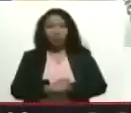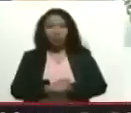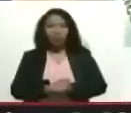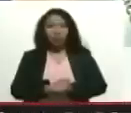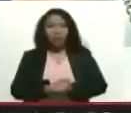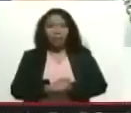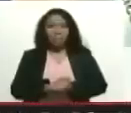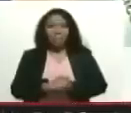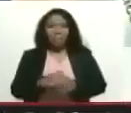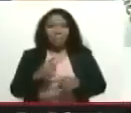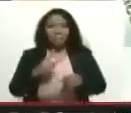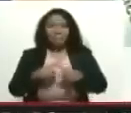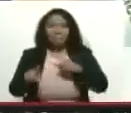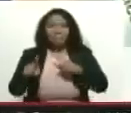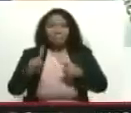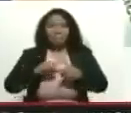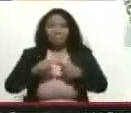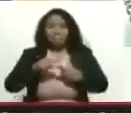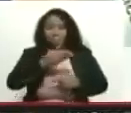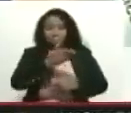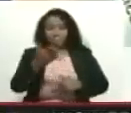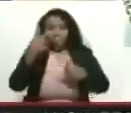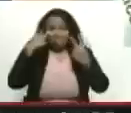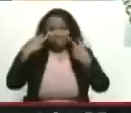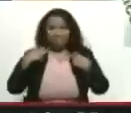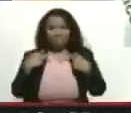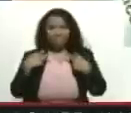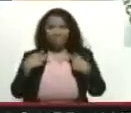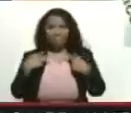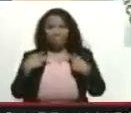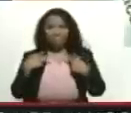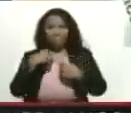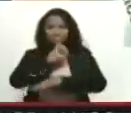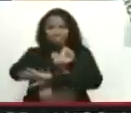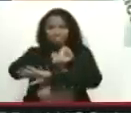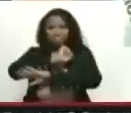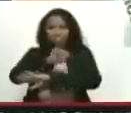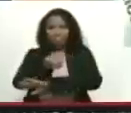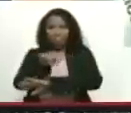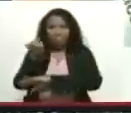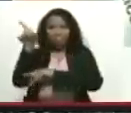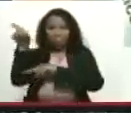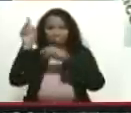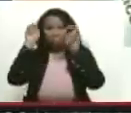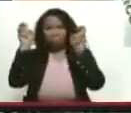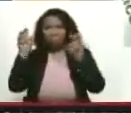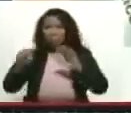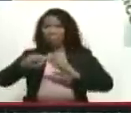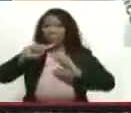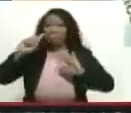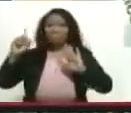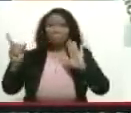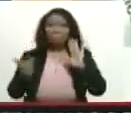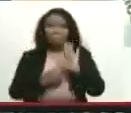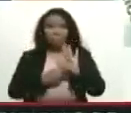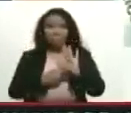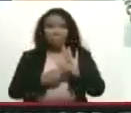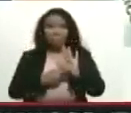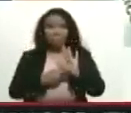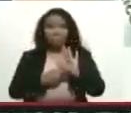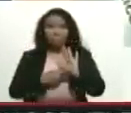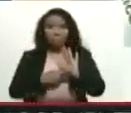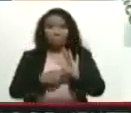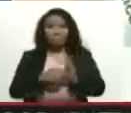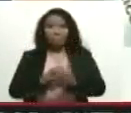Pero entonces aquí, vean ustedes, fue derrotada esa acción totalmente criminal, de las más